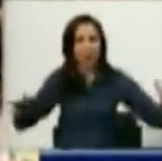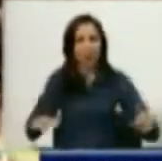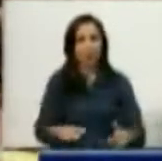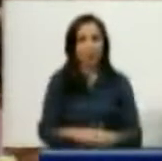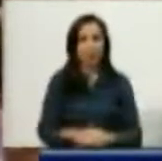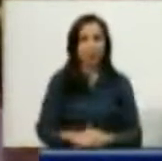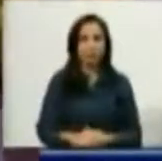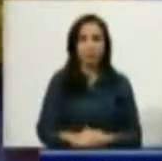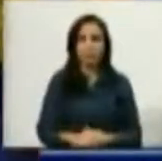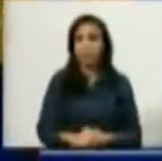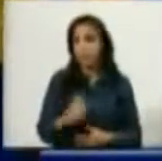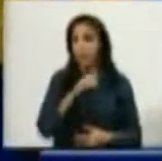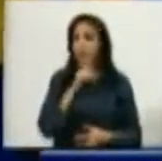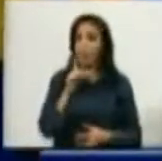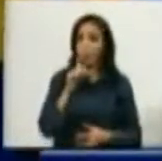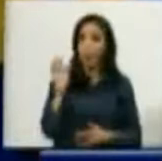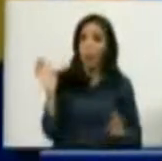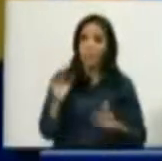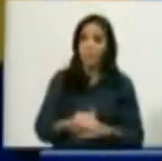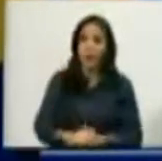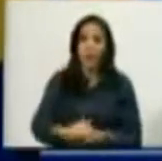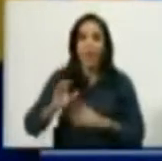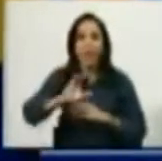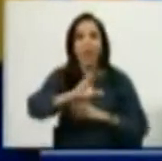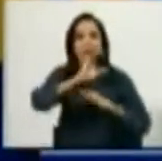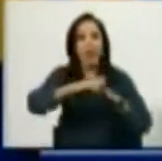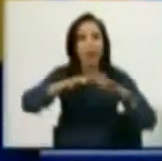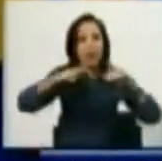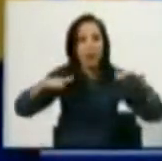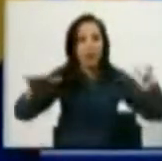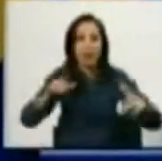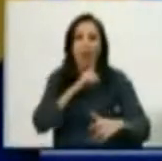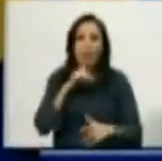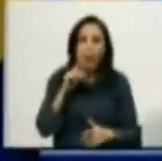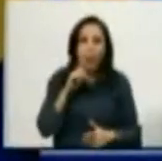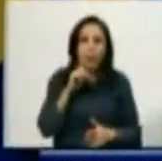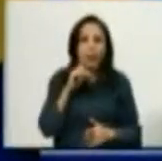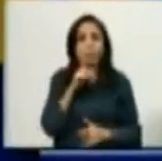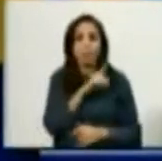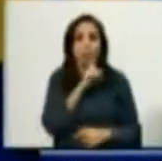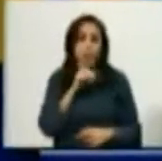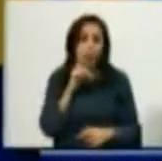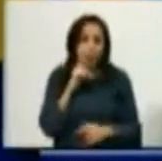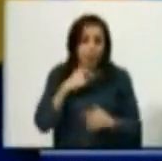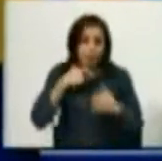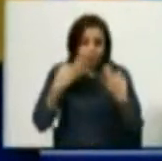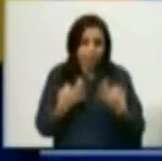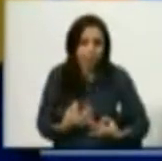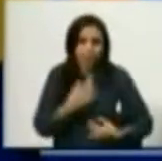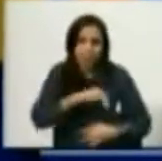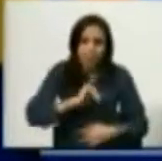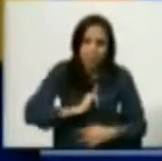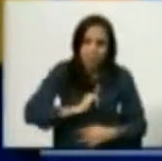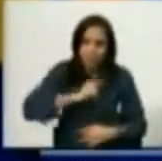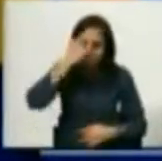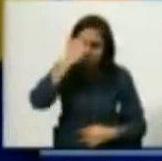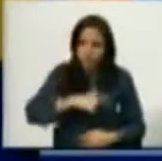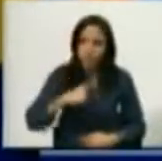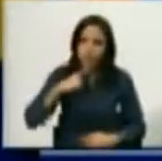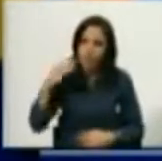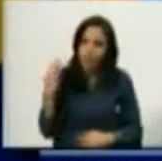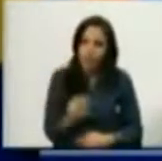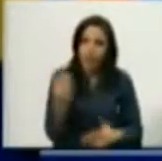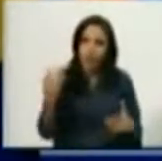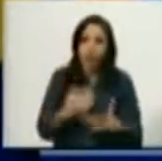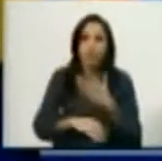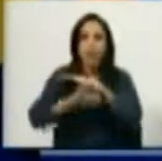de ahí viene ese nombre El Caribe esa es nuestra más profunda raíz la